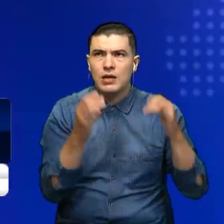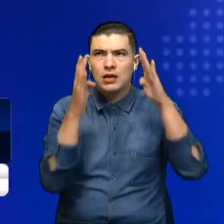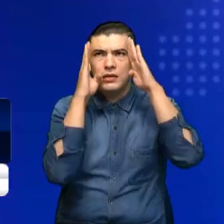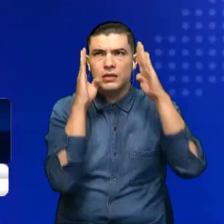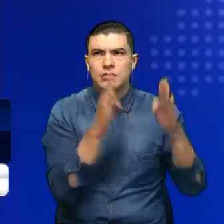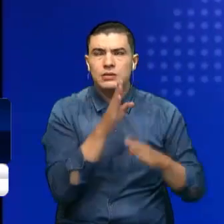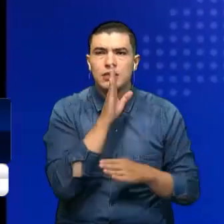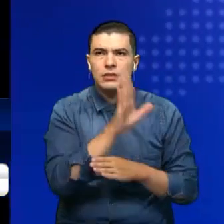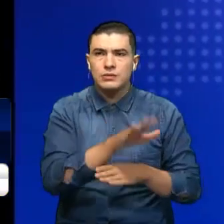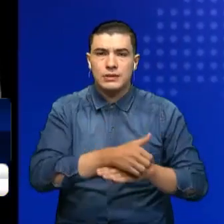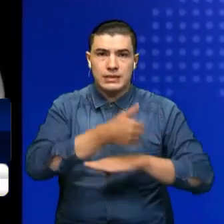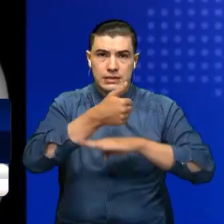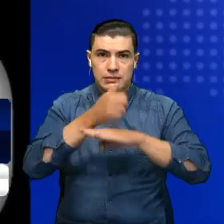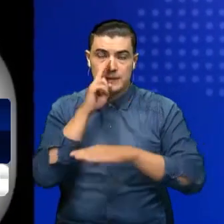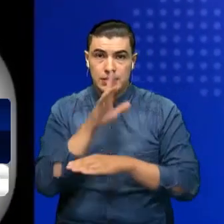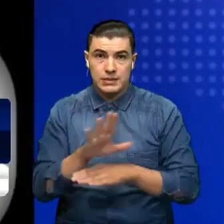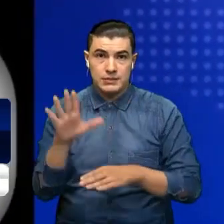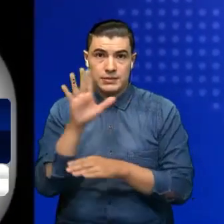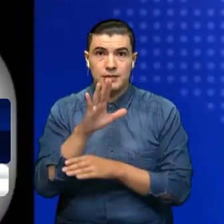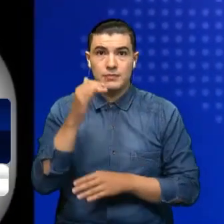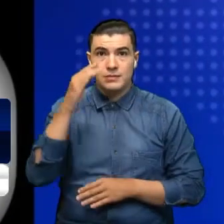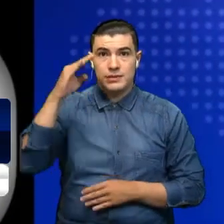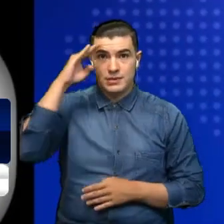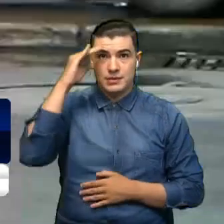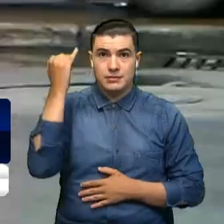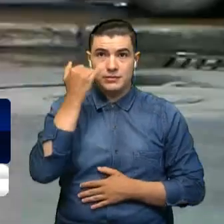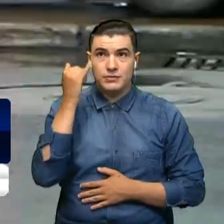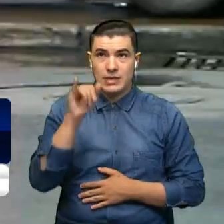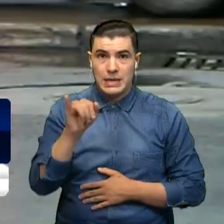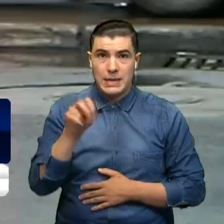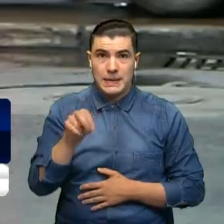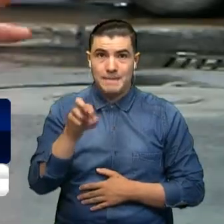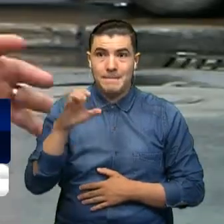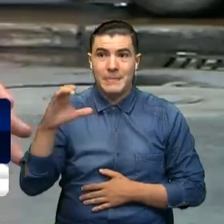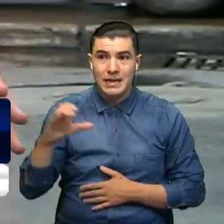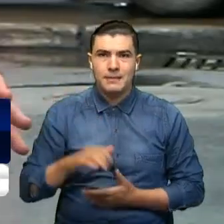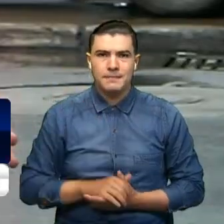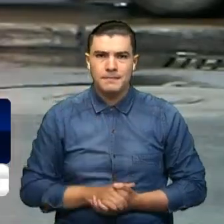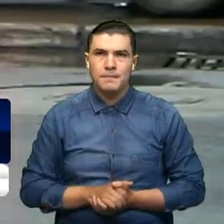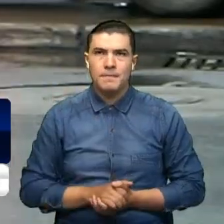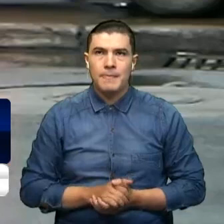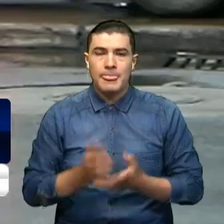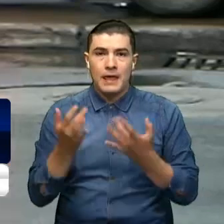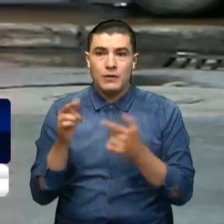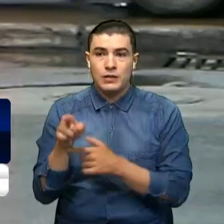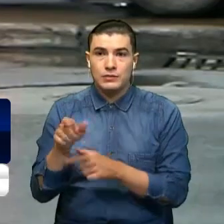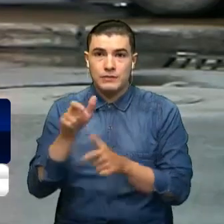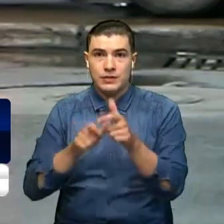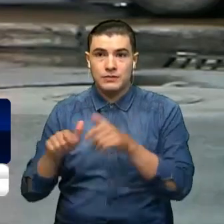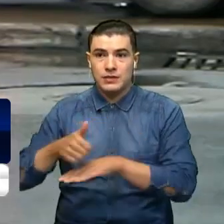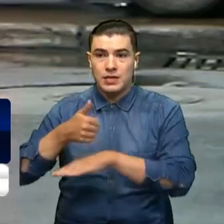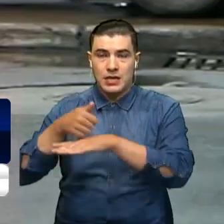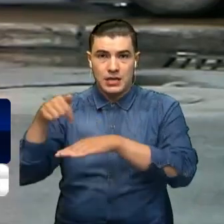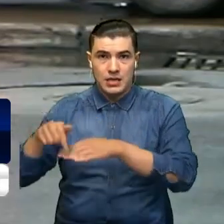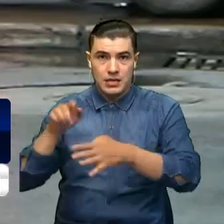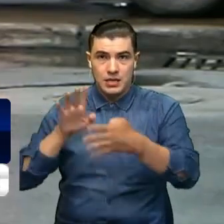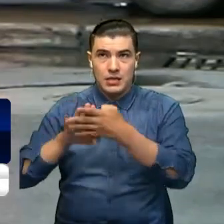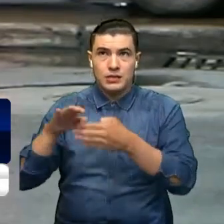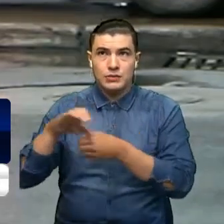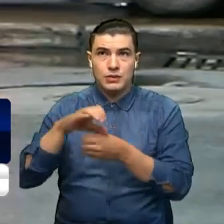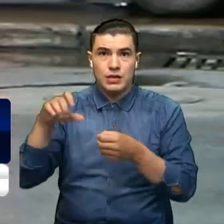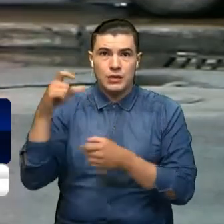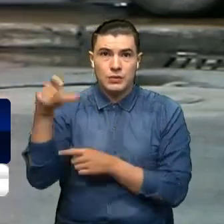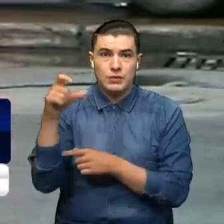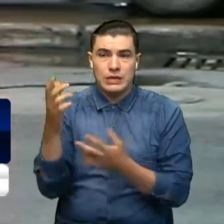por parte de la dirección nacional del inpec ante esa situación los funcionarios del inpec aquí en la cárcel modelo de cúcuta se